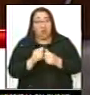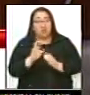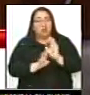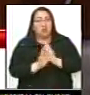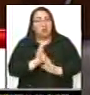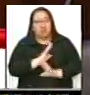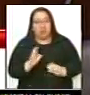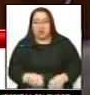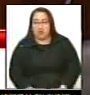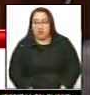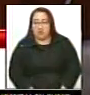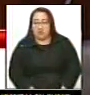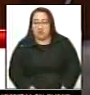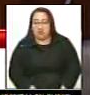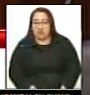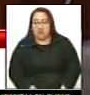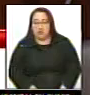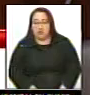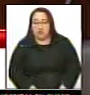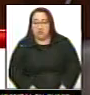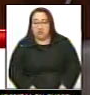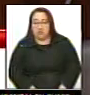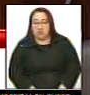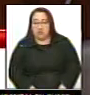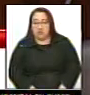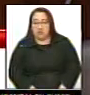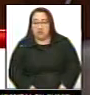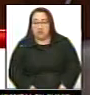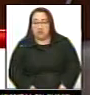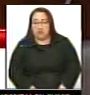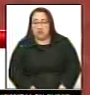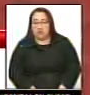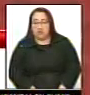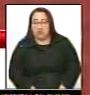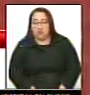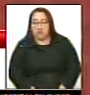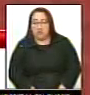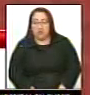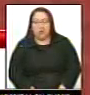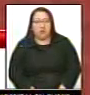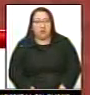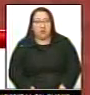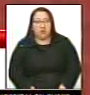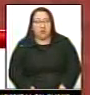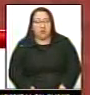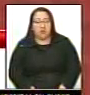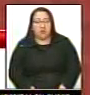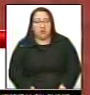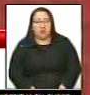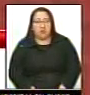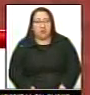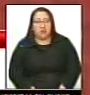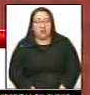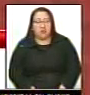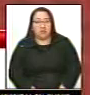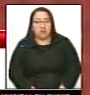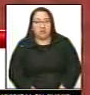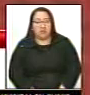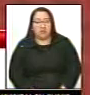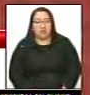el incidente. Otra interrupción, con mucho gusto, presidente. Segunda interrupción, congresista